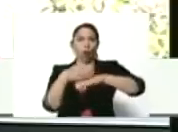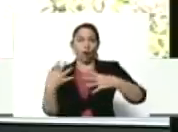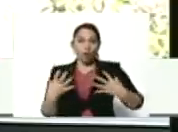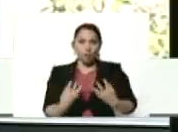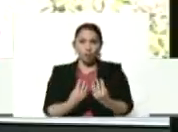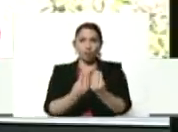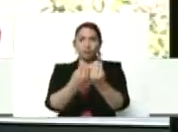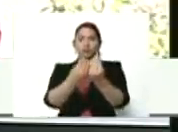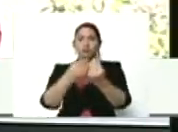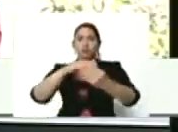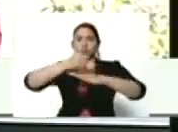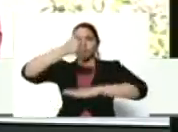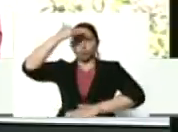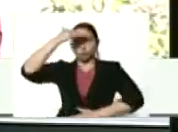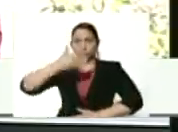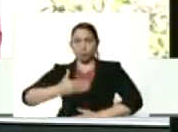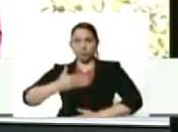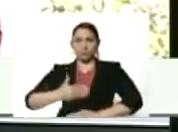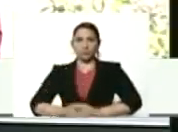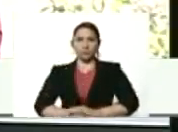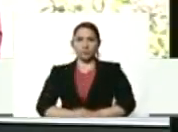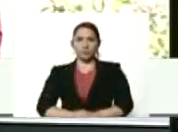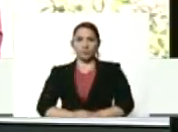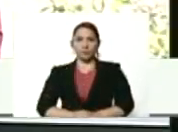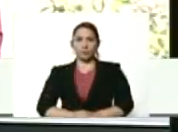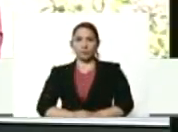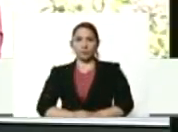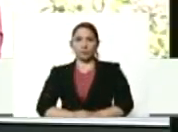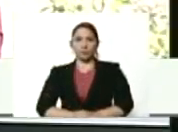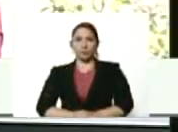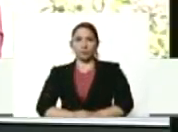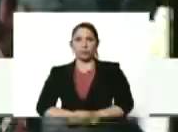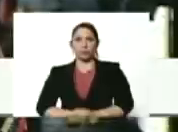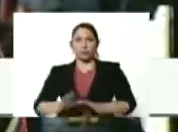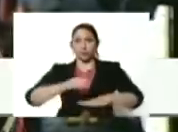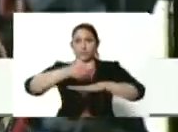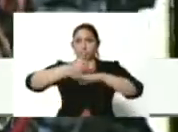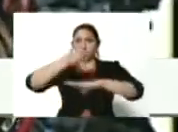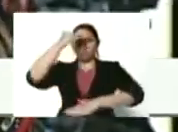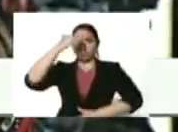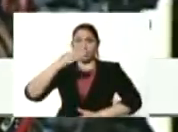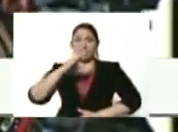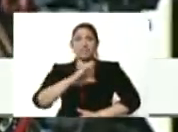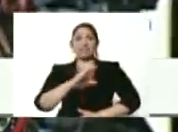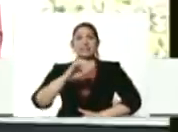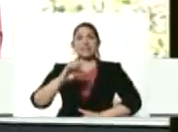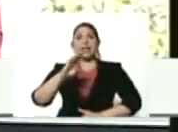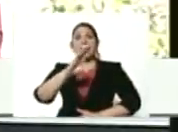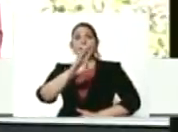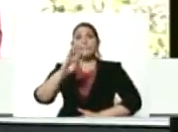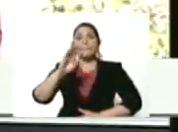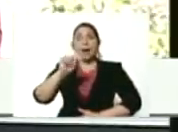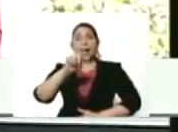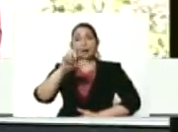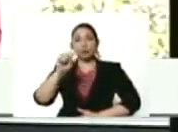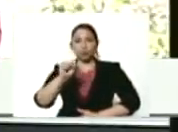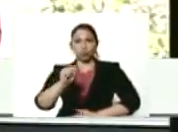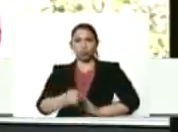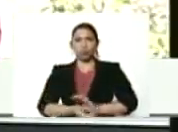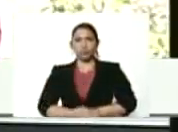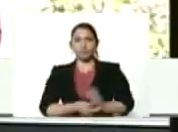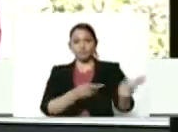acompañado del comandante estratégico operacional, almirante en jefe, Remigio Ceballos. Bienvenido